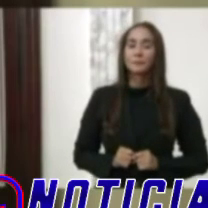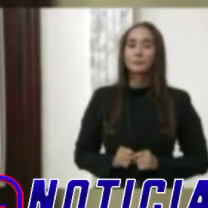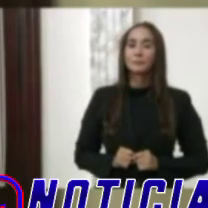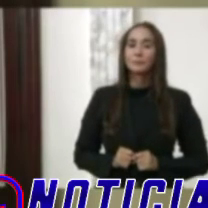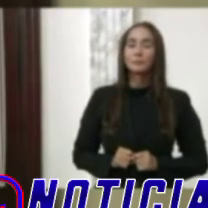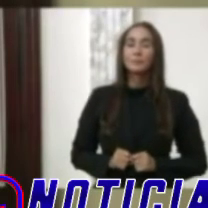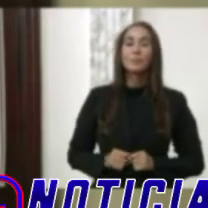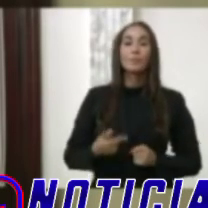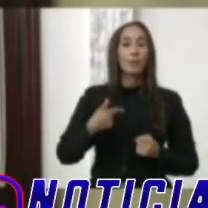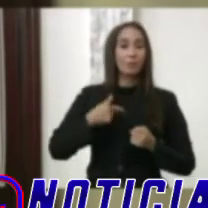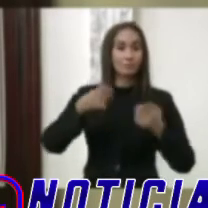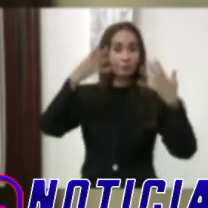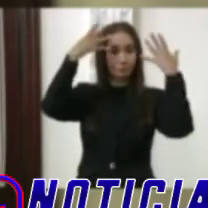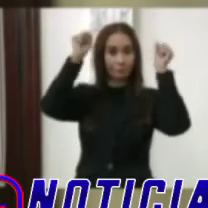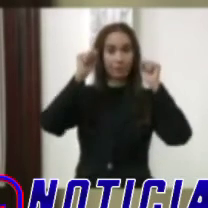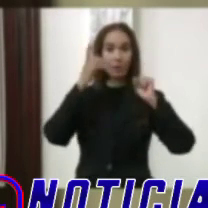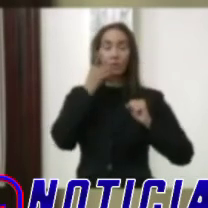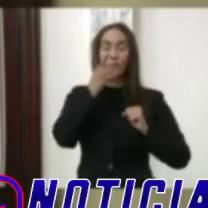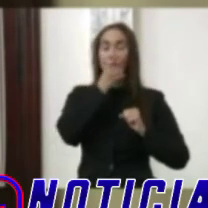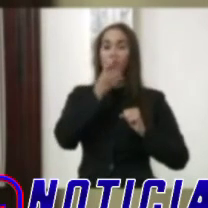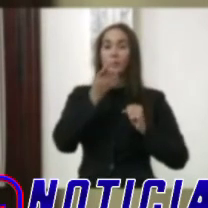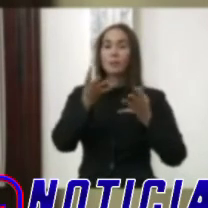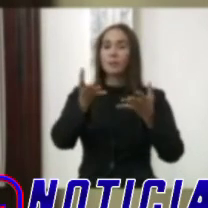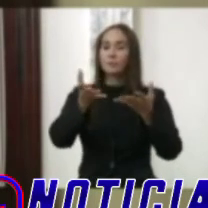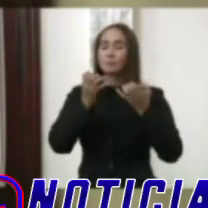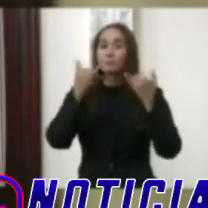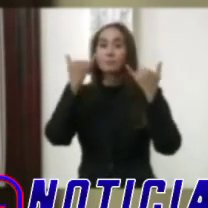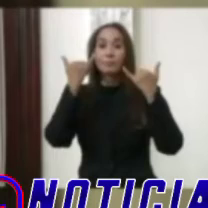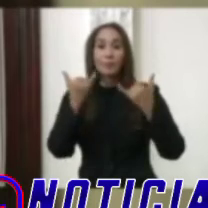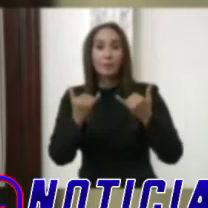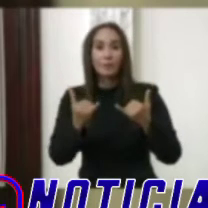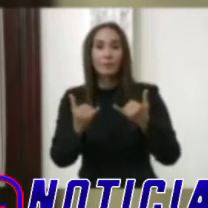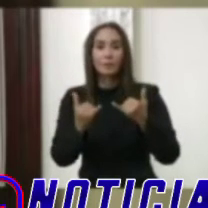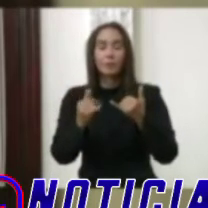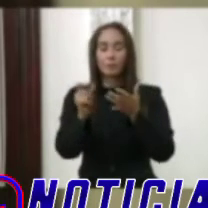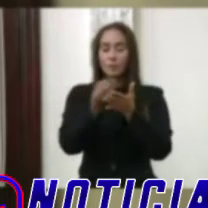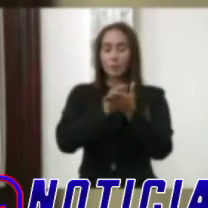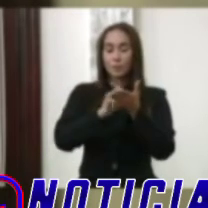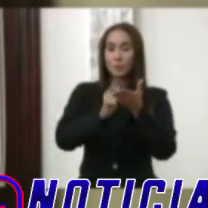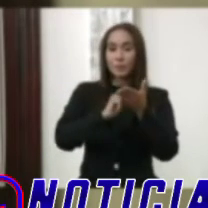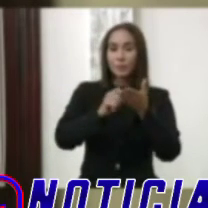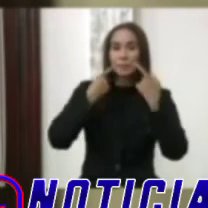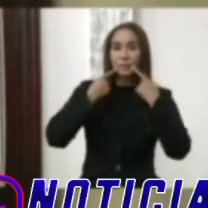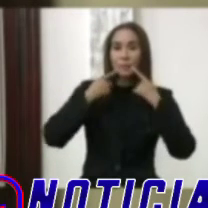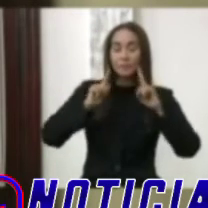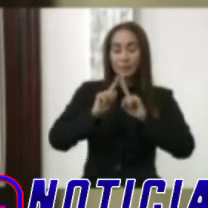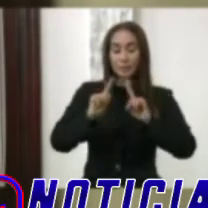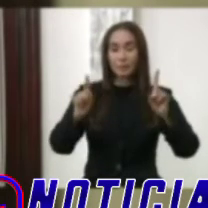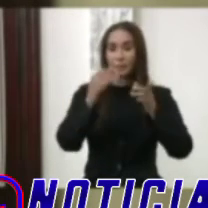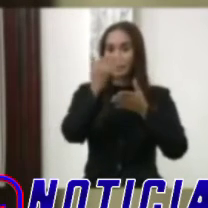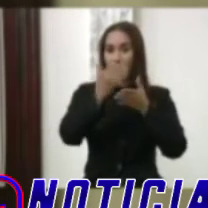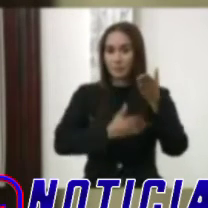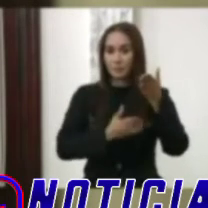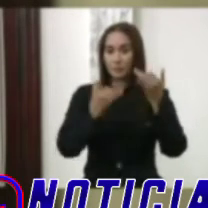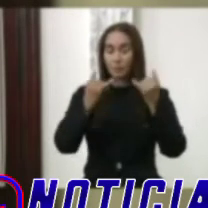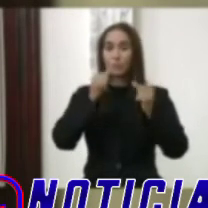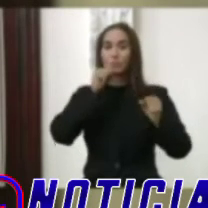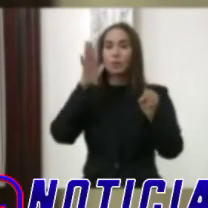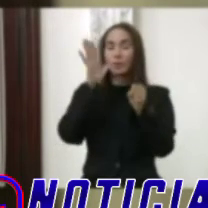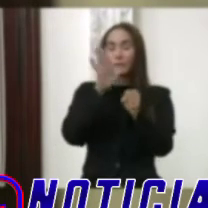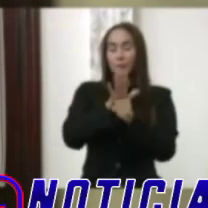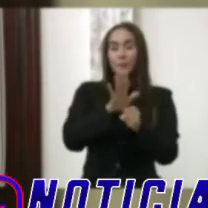Como presidente dominicano quiero hoy, con la firme solemne de esta declaración, comprometerme a que